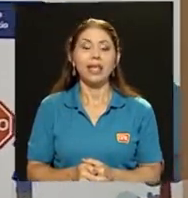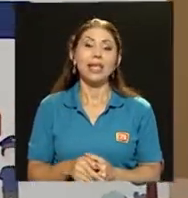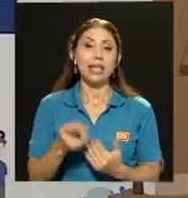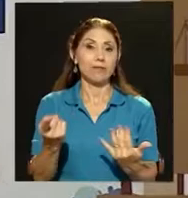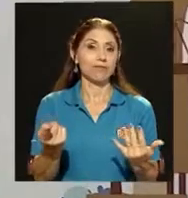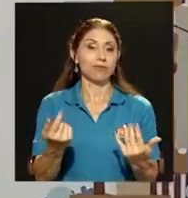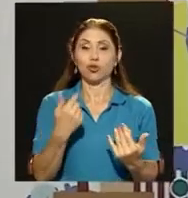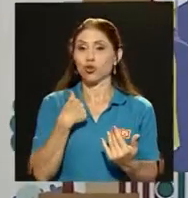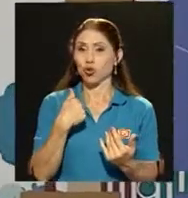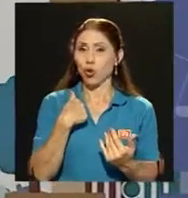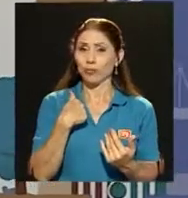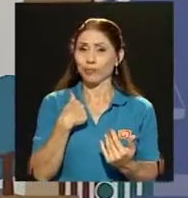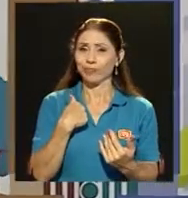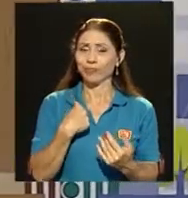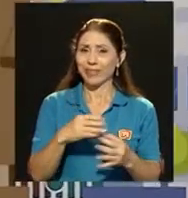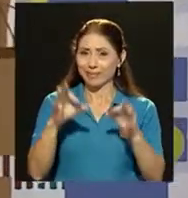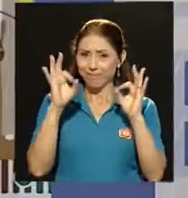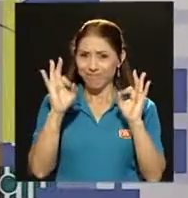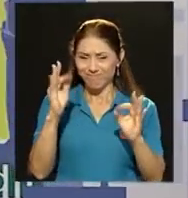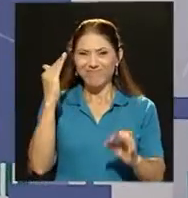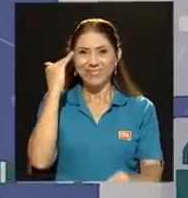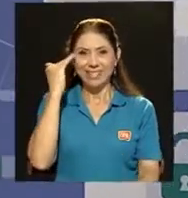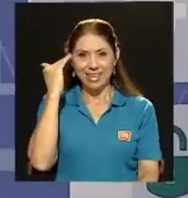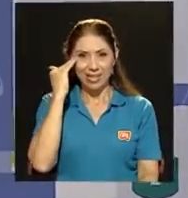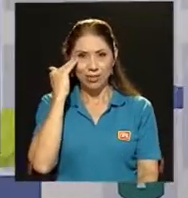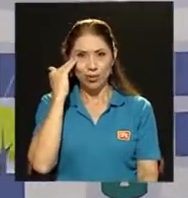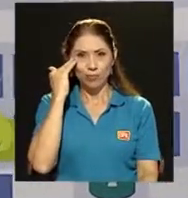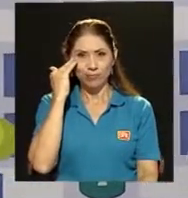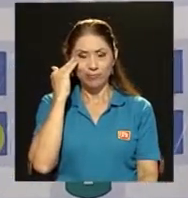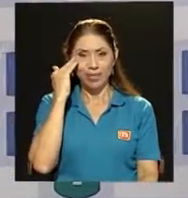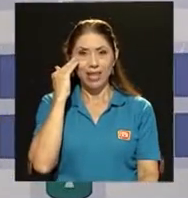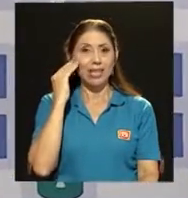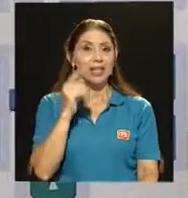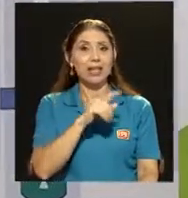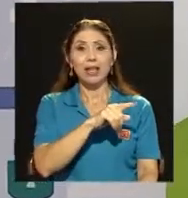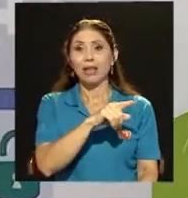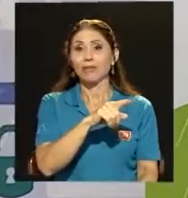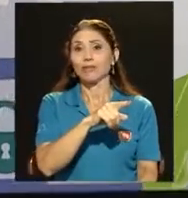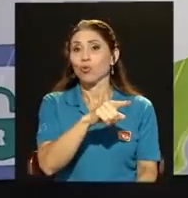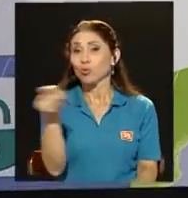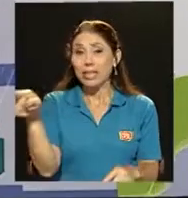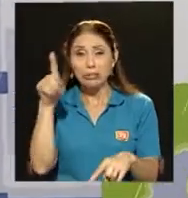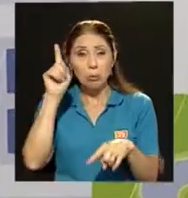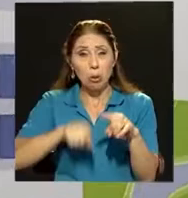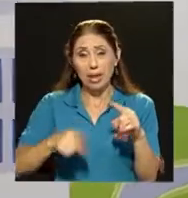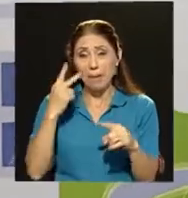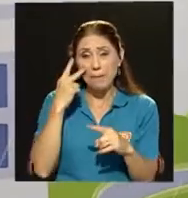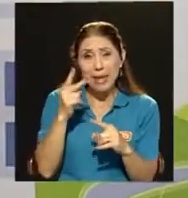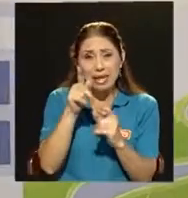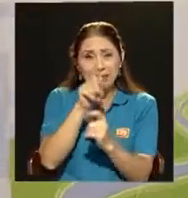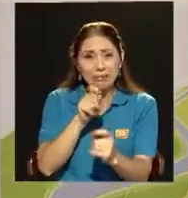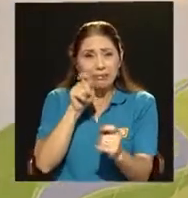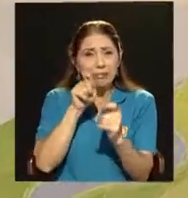estoy absolutamente cierto de que ninguno lo va a poder ver, ninguno de los detalles, pero